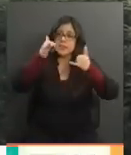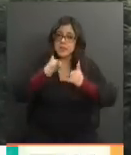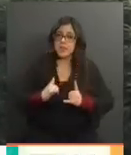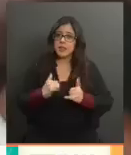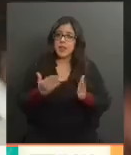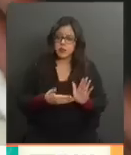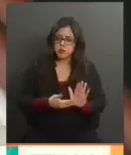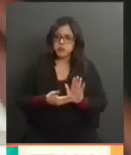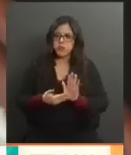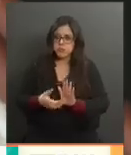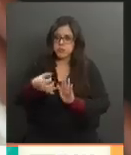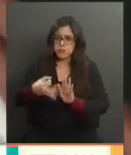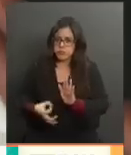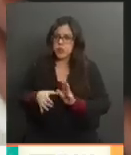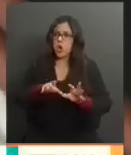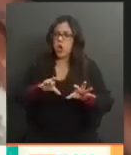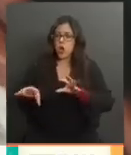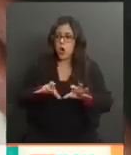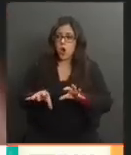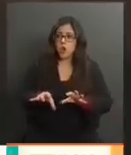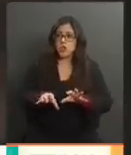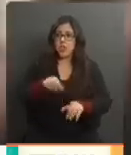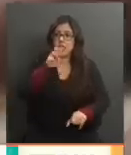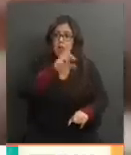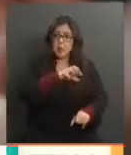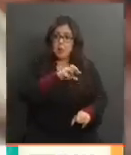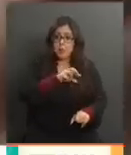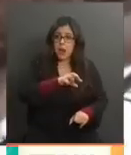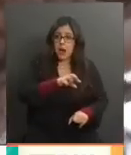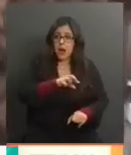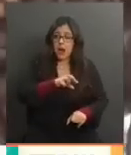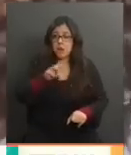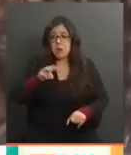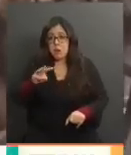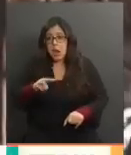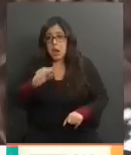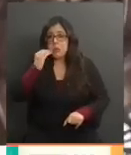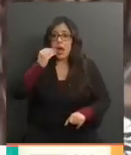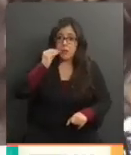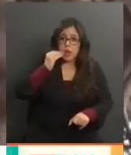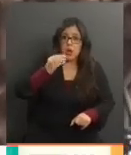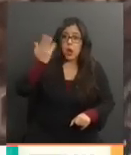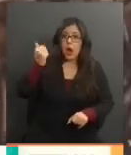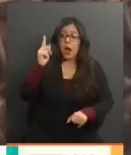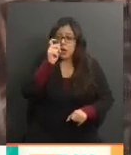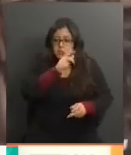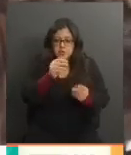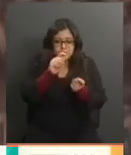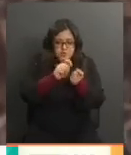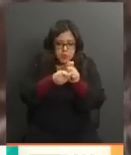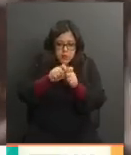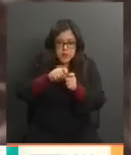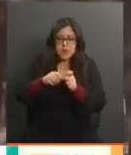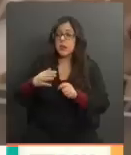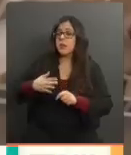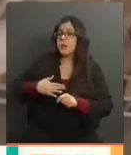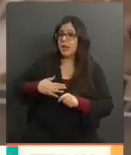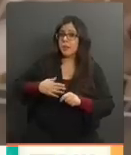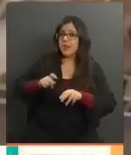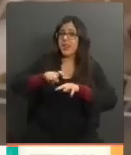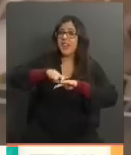en valor cosas que nuestros padres y nuestros abuelos se esforzaron tanto en producir. Para mí Chimbarongo,